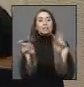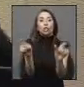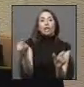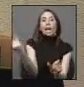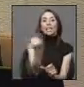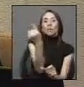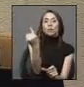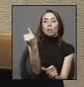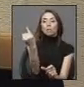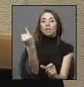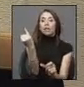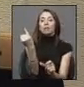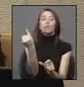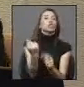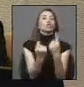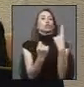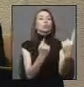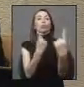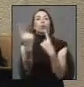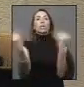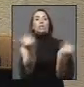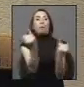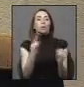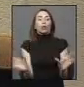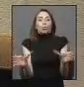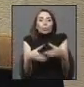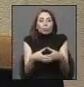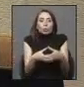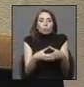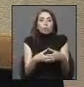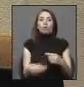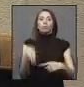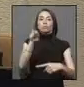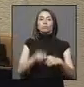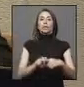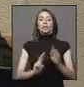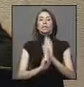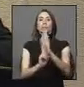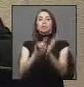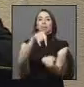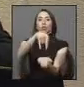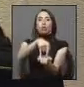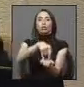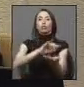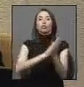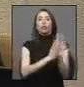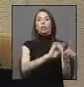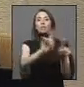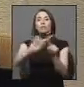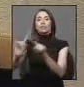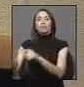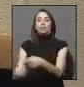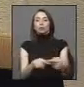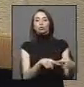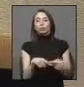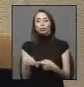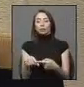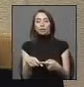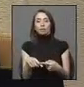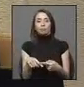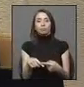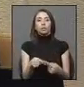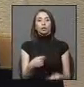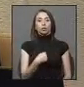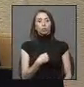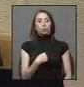se constituya en colectivos y se intente hacer representar aquí en este Congreso toda la diversidad de la sociedad. Y en consecuencia